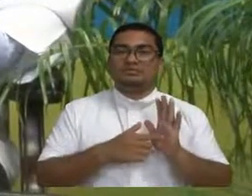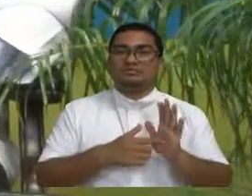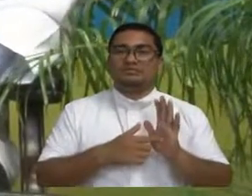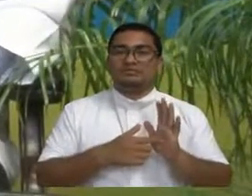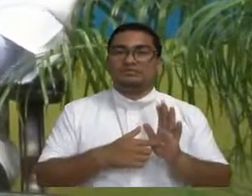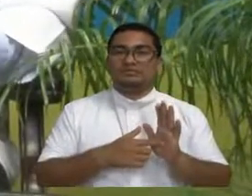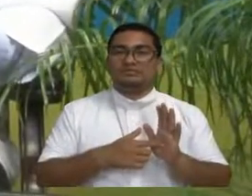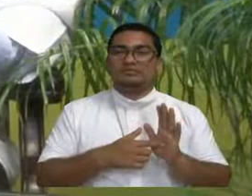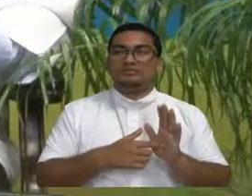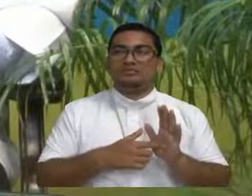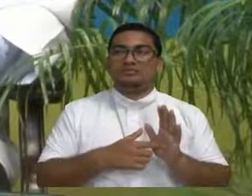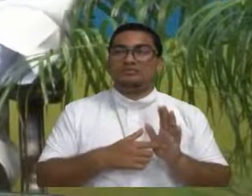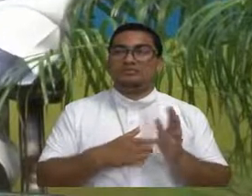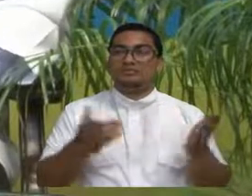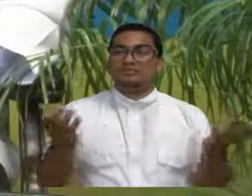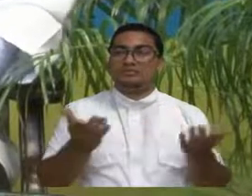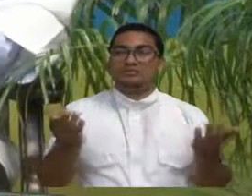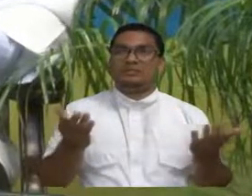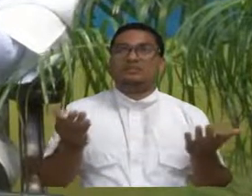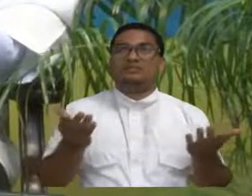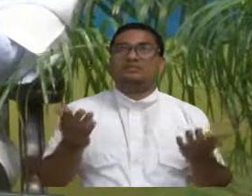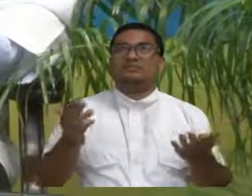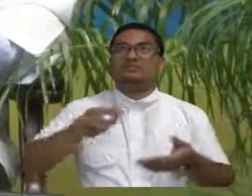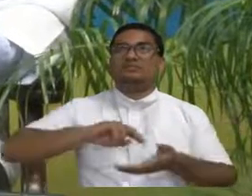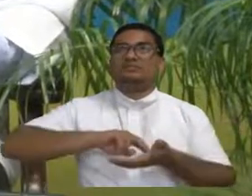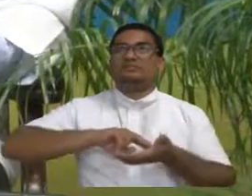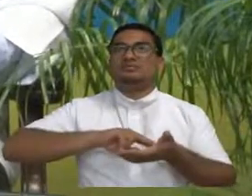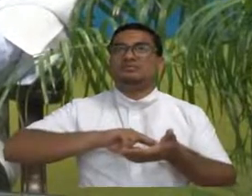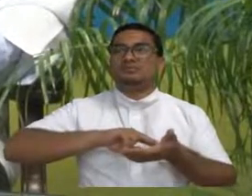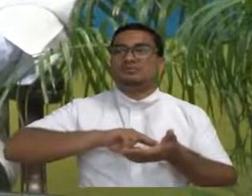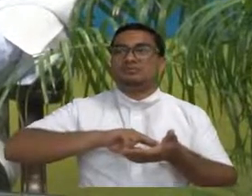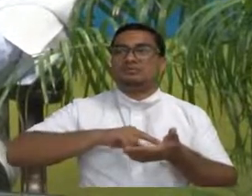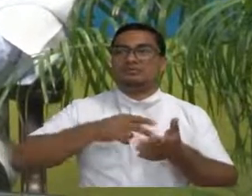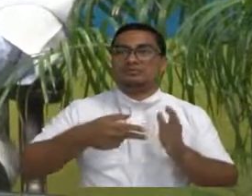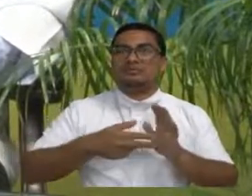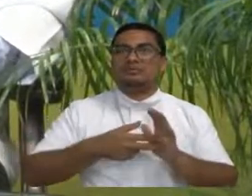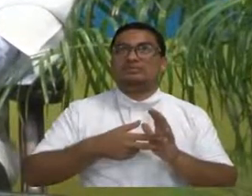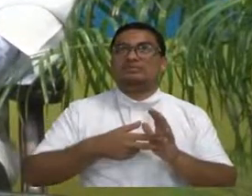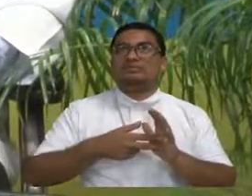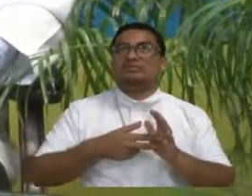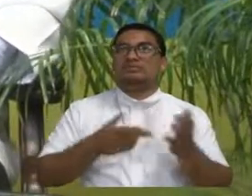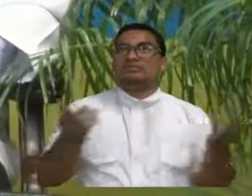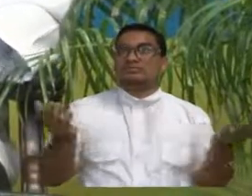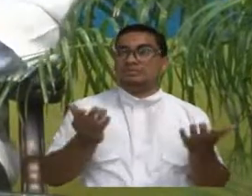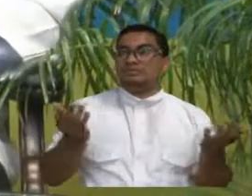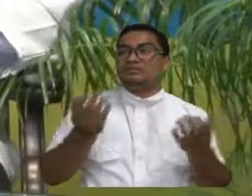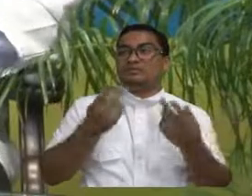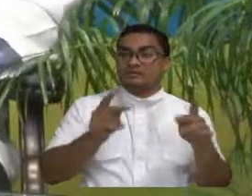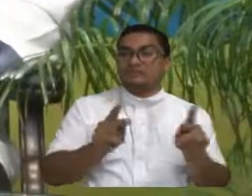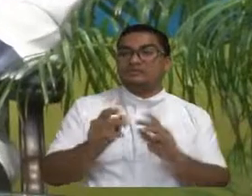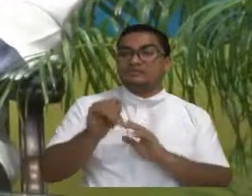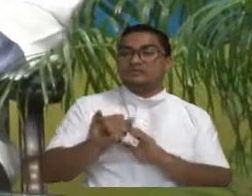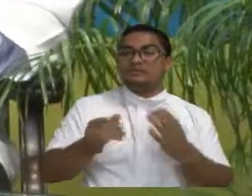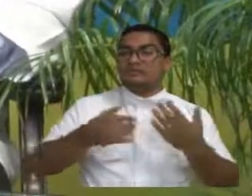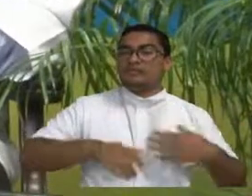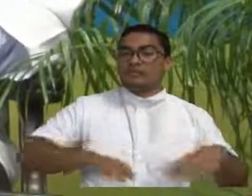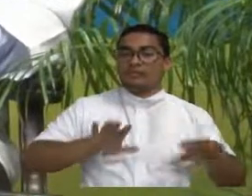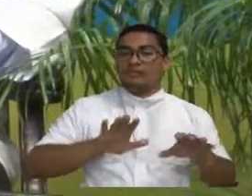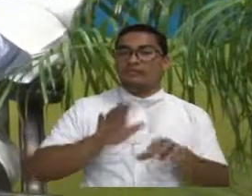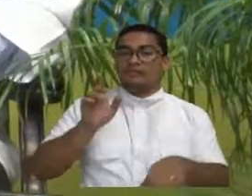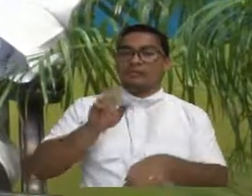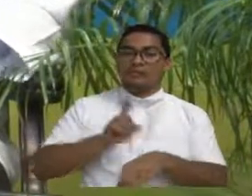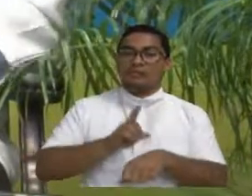¿verdad? Psicólogos entrenados o psicoterapeutas entrenados, ¿verdad? Pero sí, sencillamente los médicos